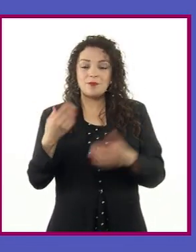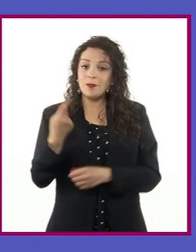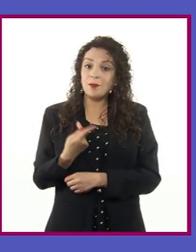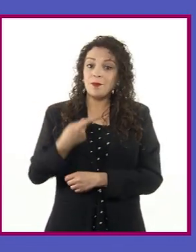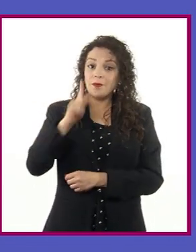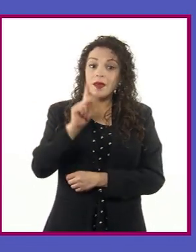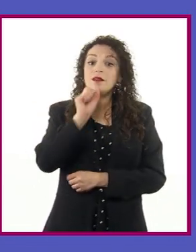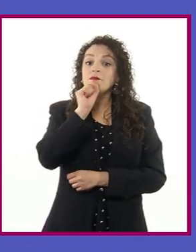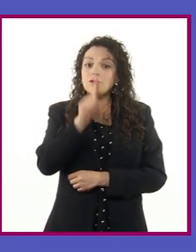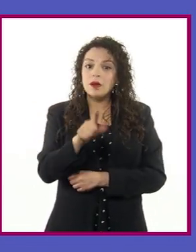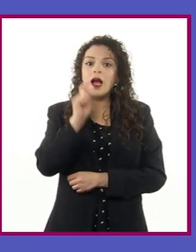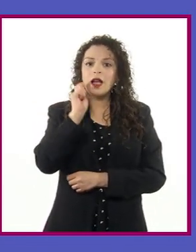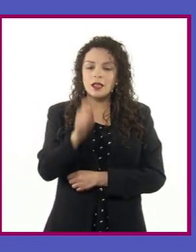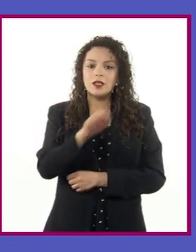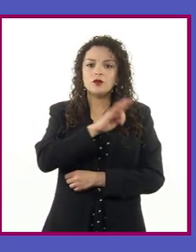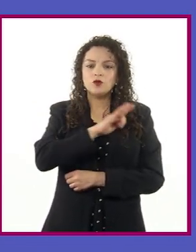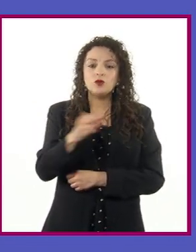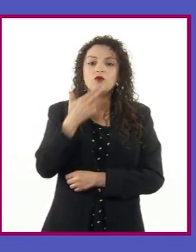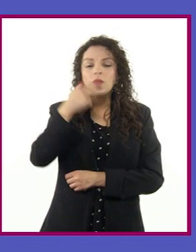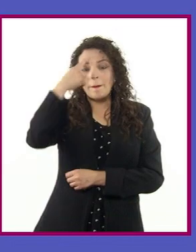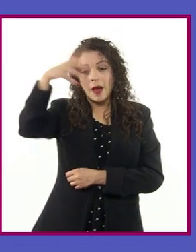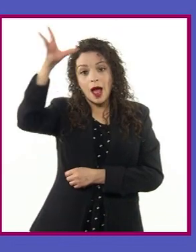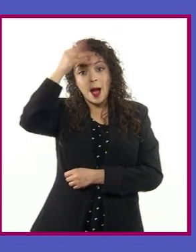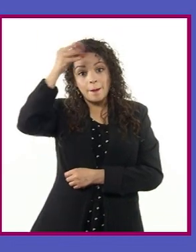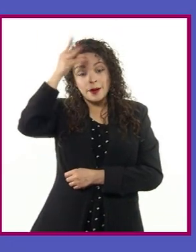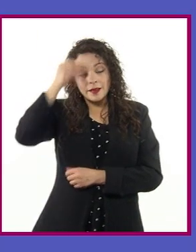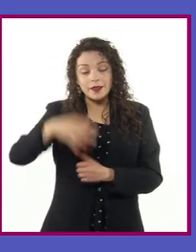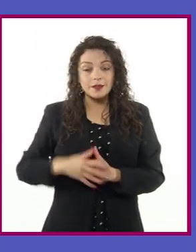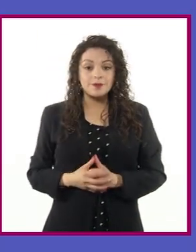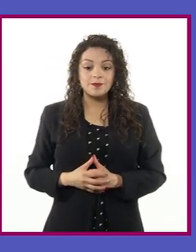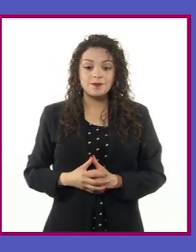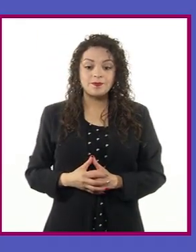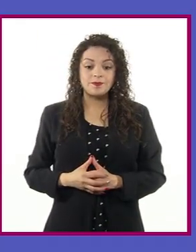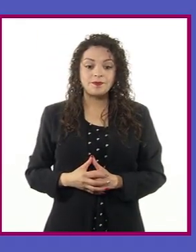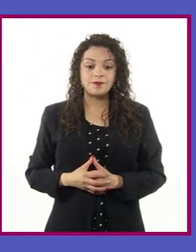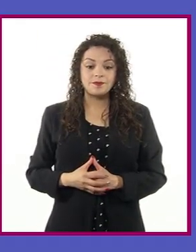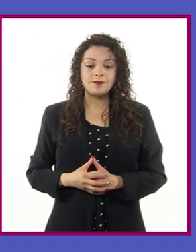también puede ser un buen recurso didáctico.